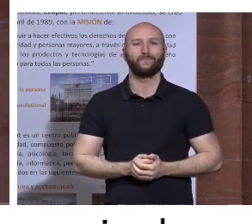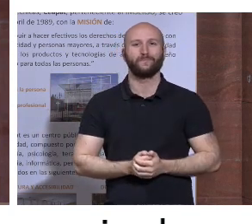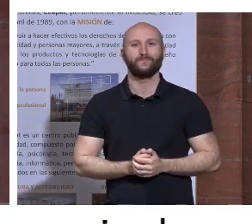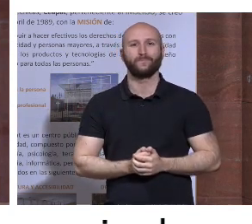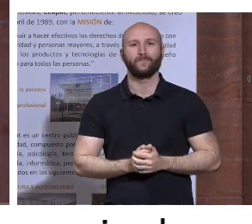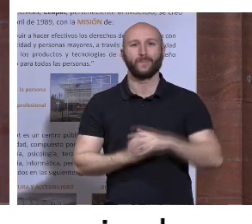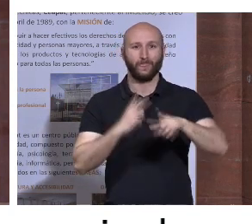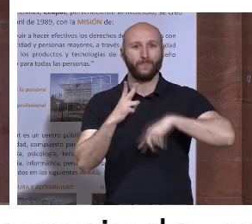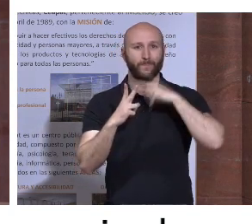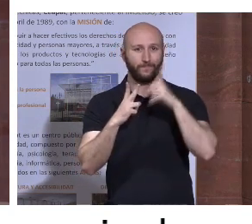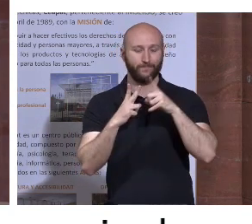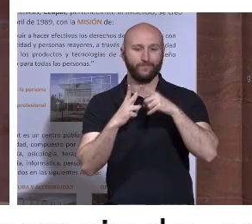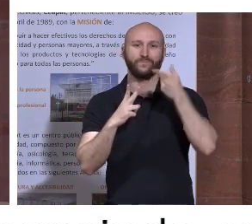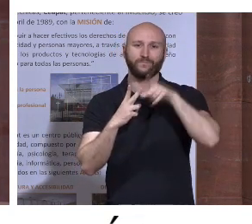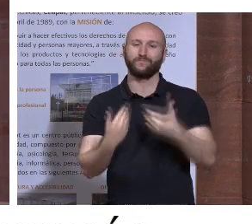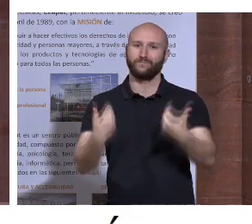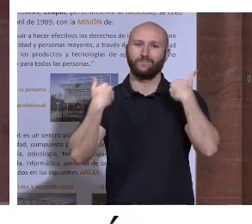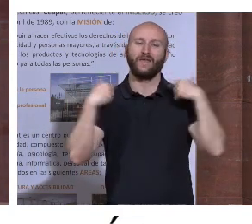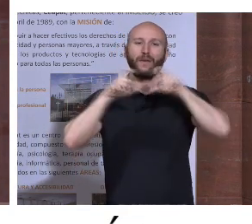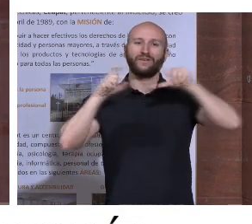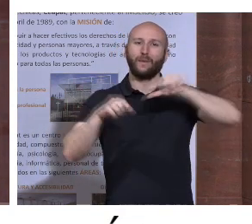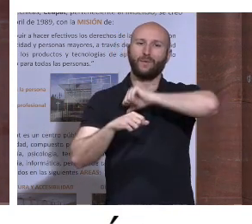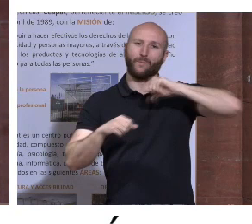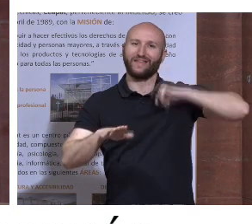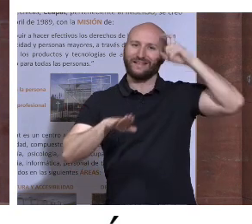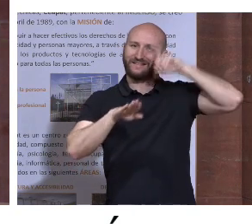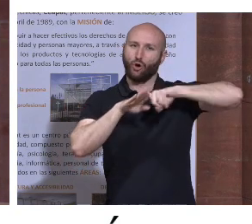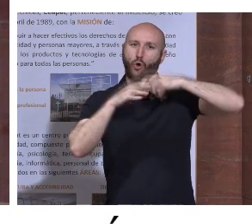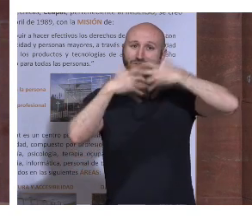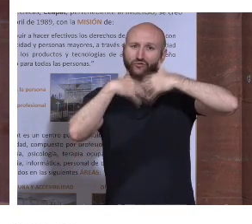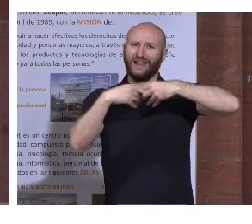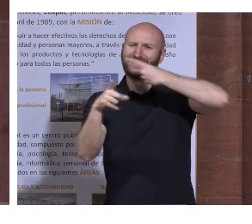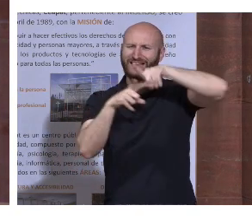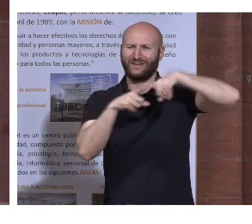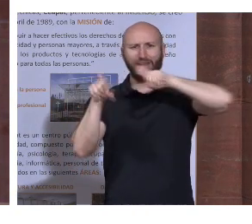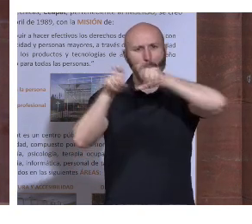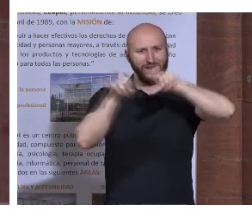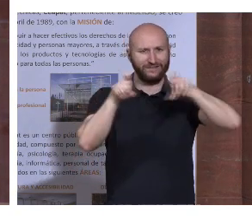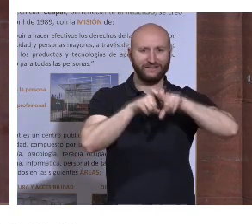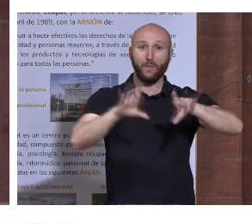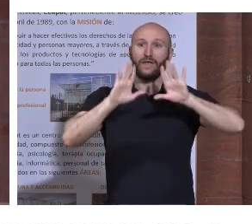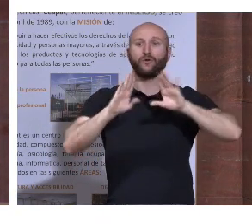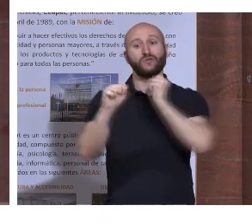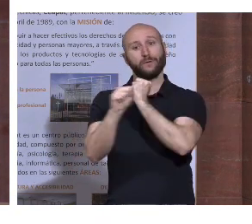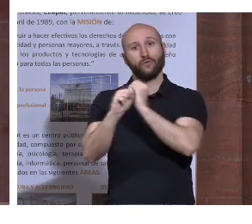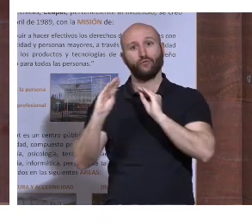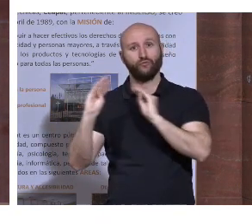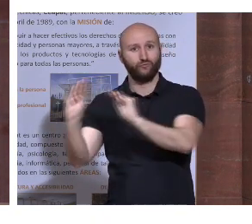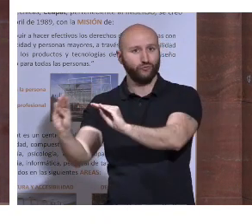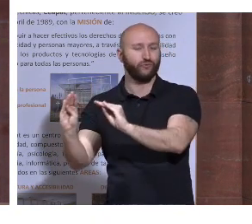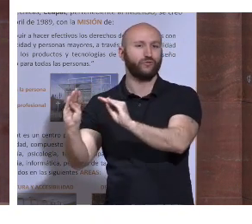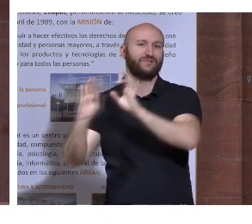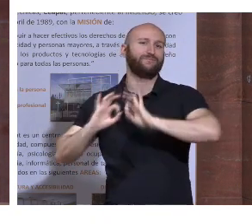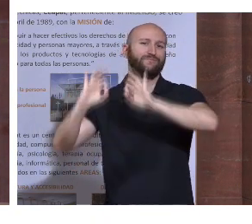Después ejerció en la empresa privada como psicóloga industrial en distintas empresas, pero sobre todo es su trabajo en